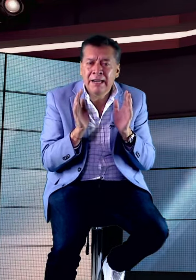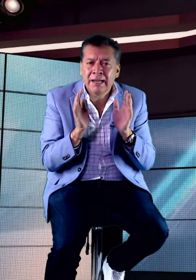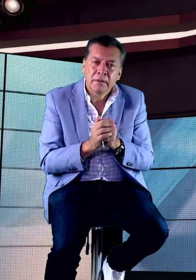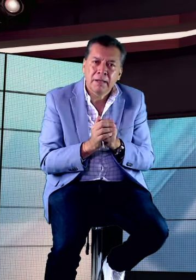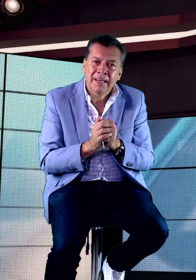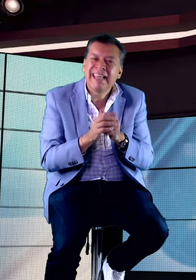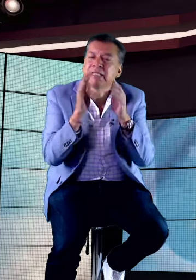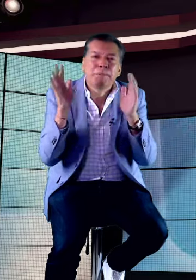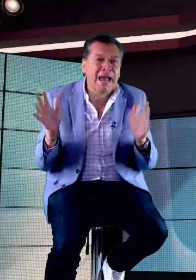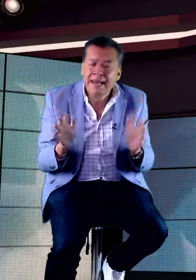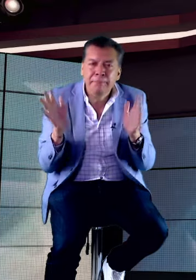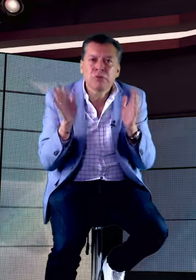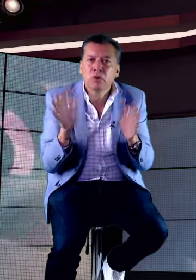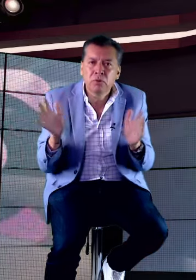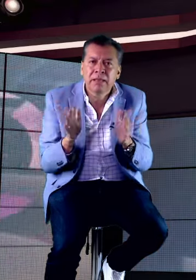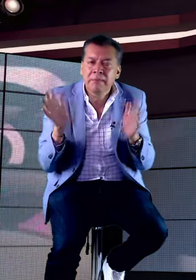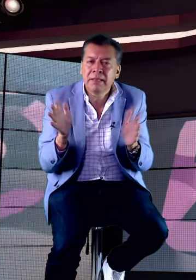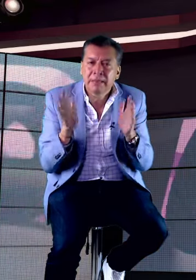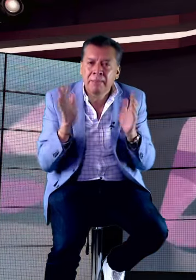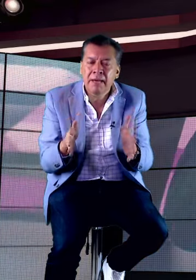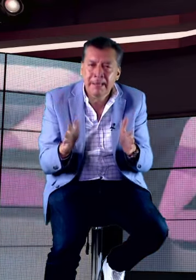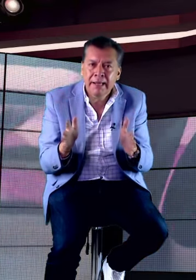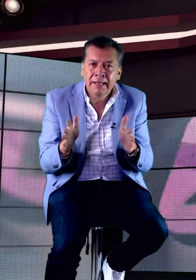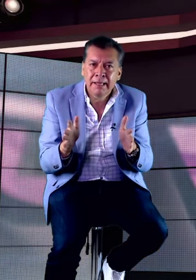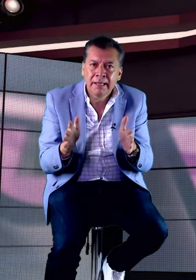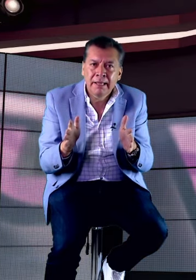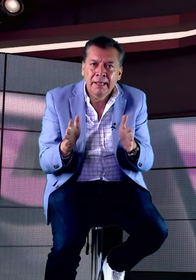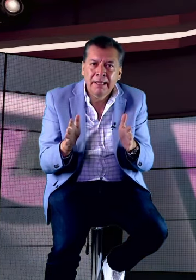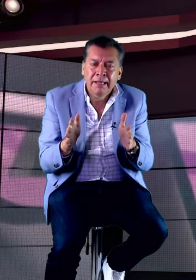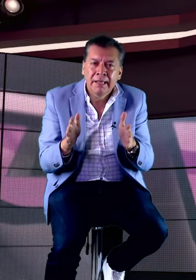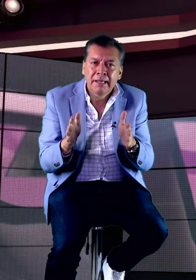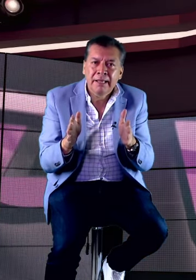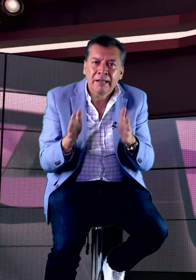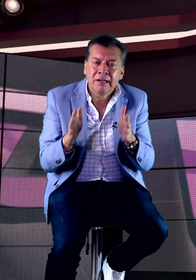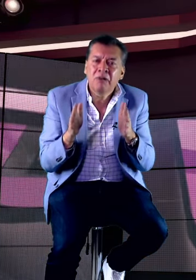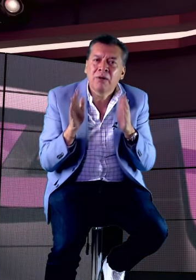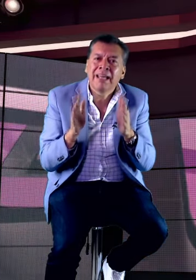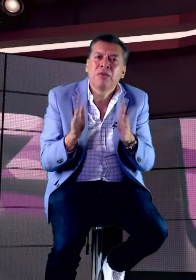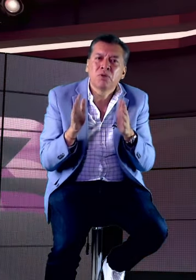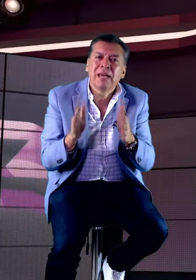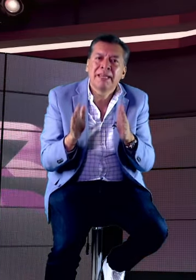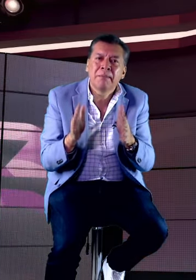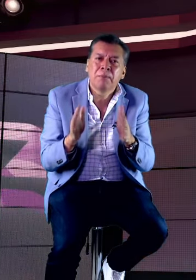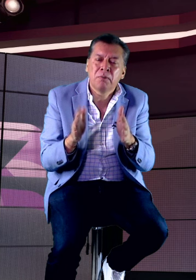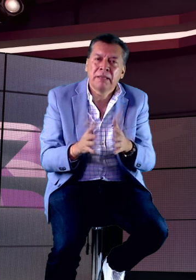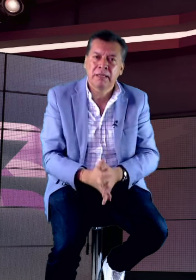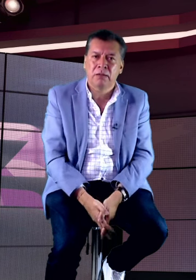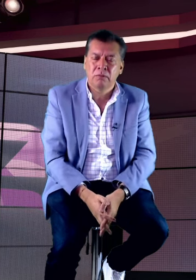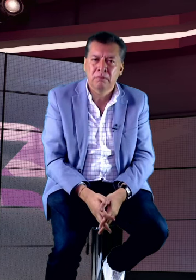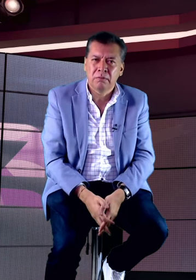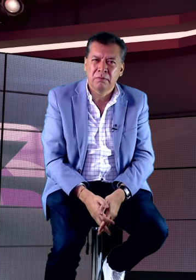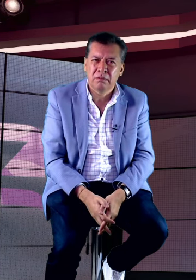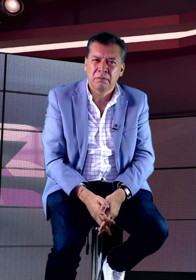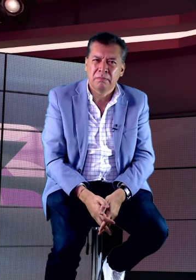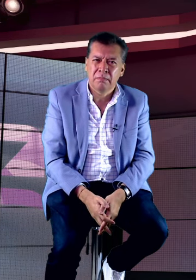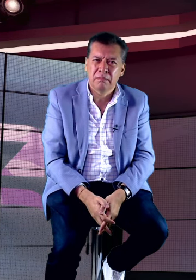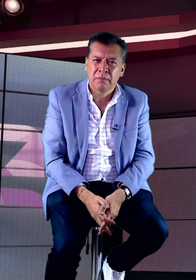vez que llegan les vale absolutamente madre lo que nos hayan